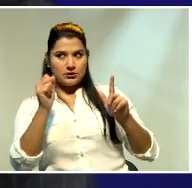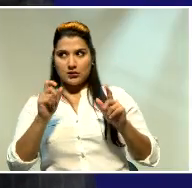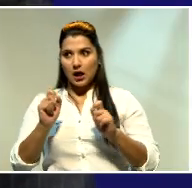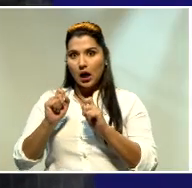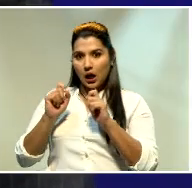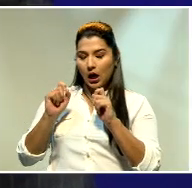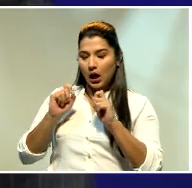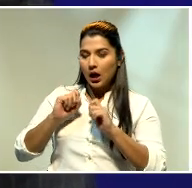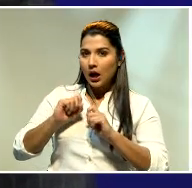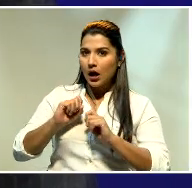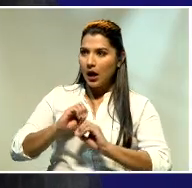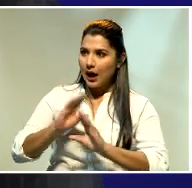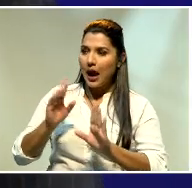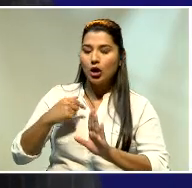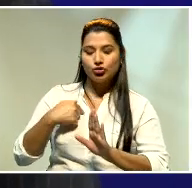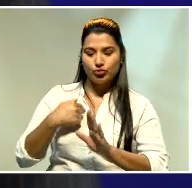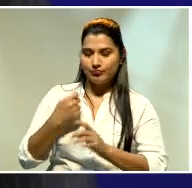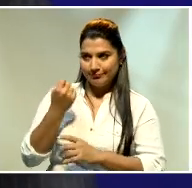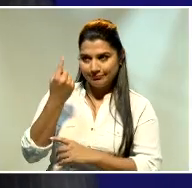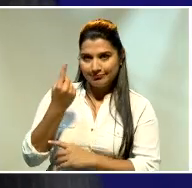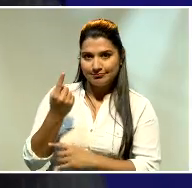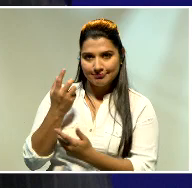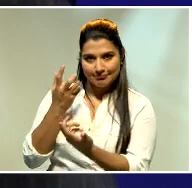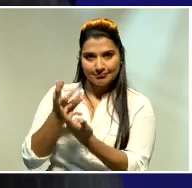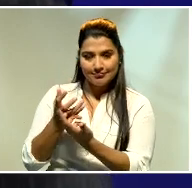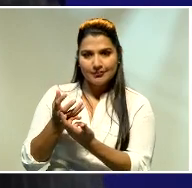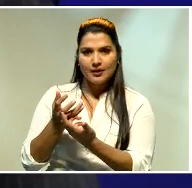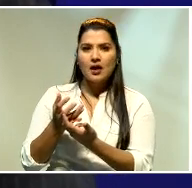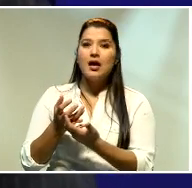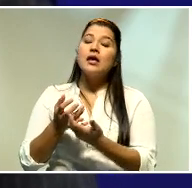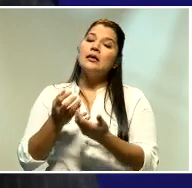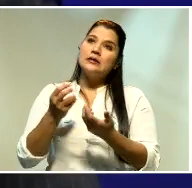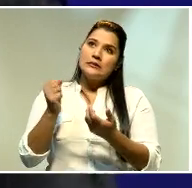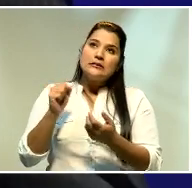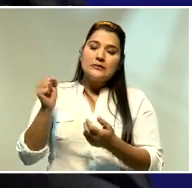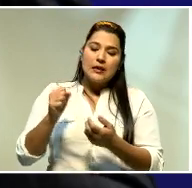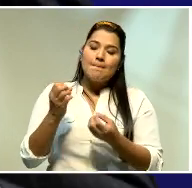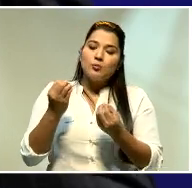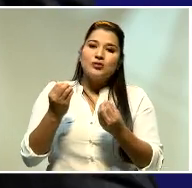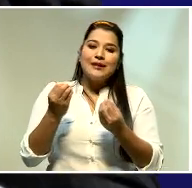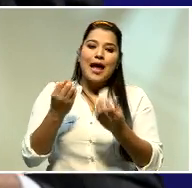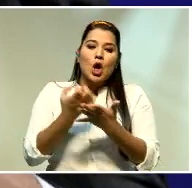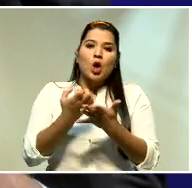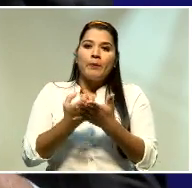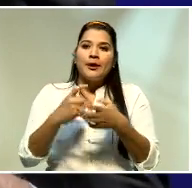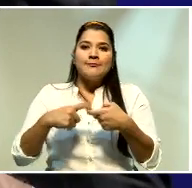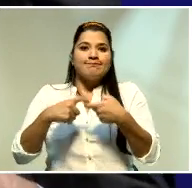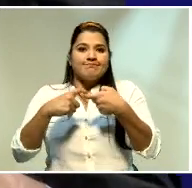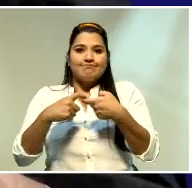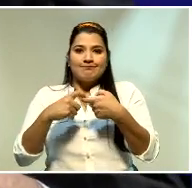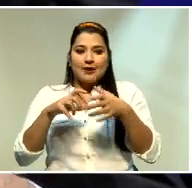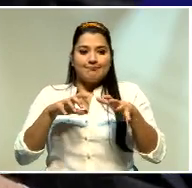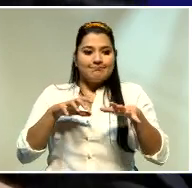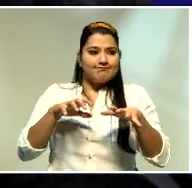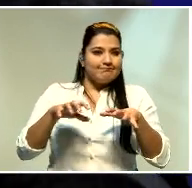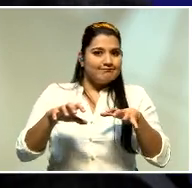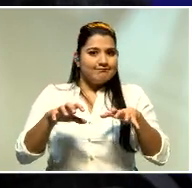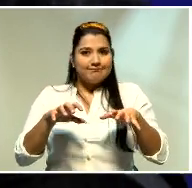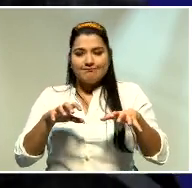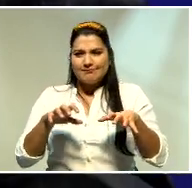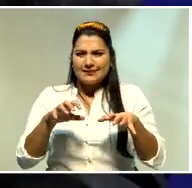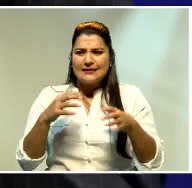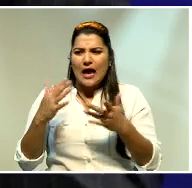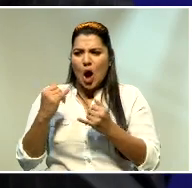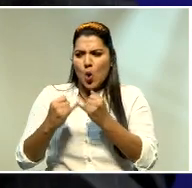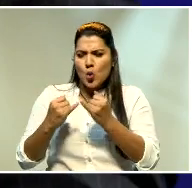sí, sinceramente me solidarizo. Parte tiene que ver con la contracción en nuestra economía, en efecto, y por eso estamos, de hecho ya dichosamente, los últimos